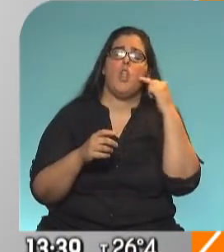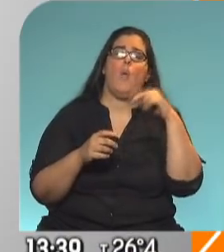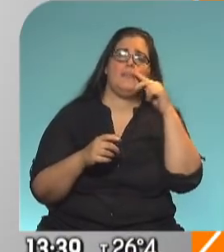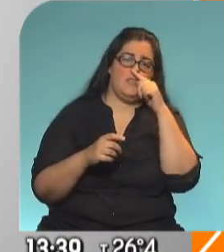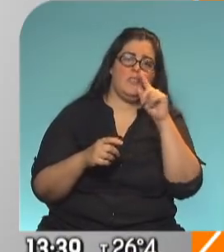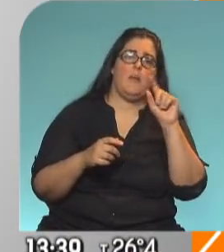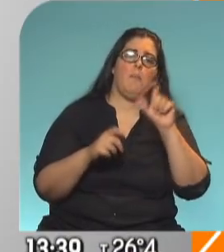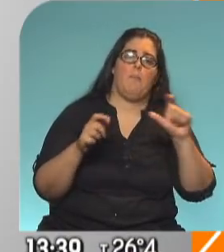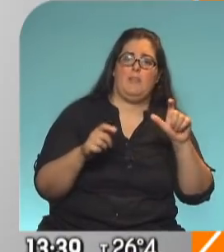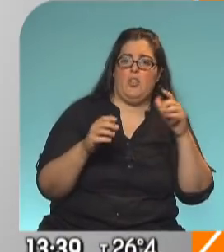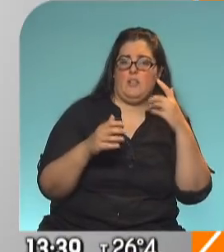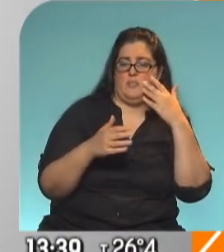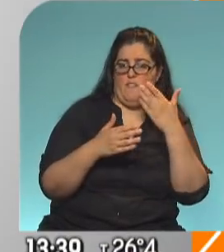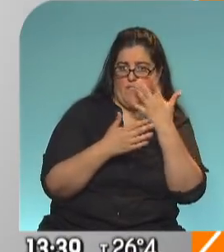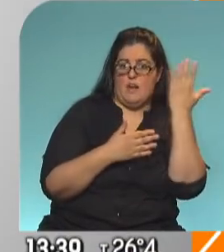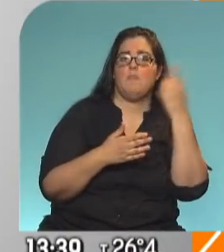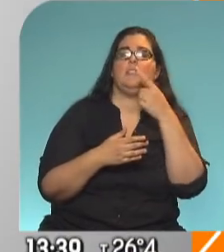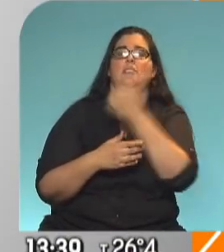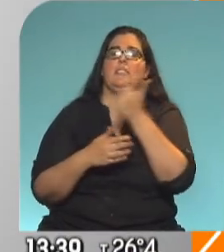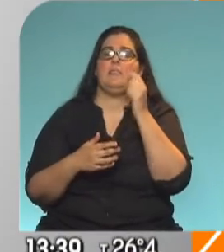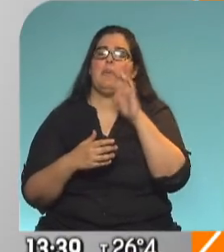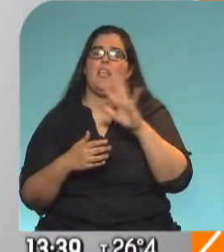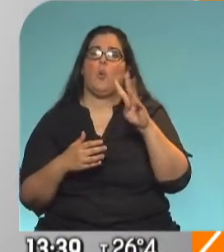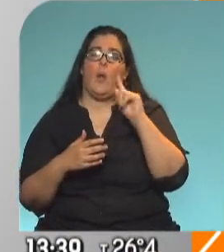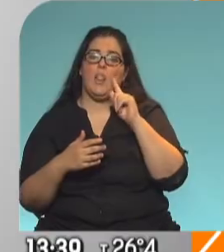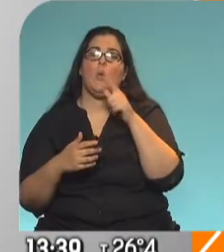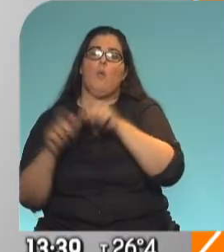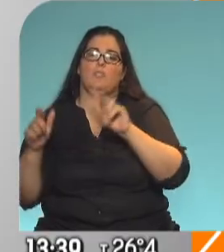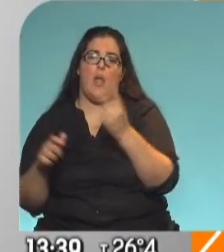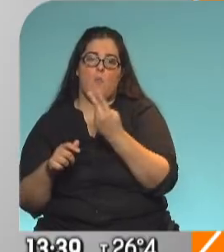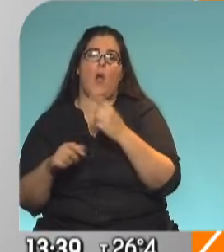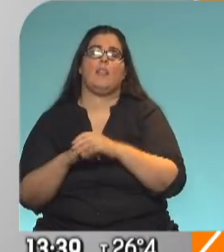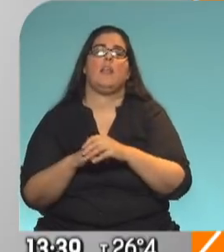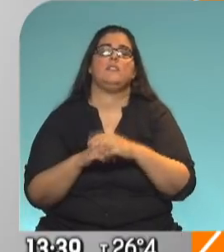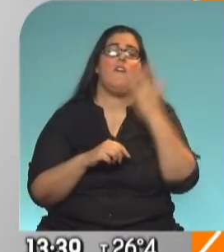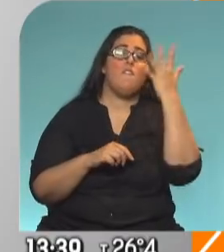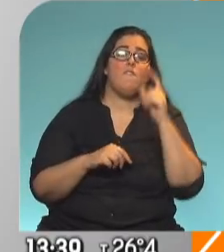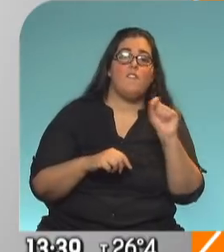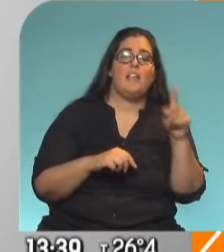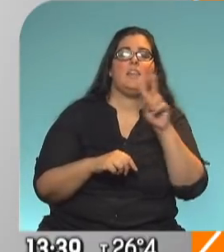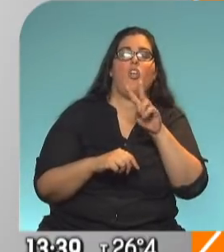66.541 muertos. Francia, 2.443.000, 60.229 los muertos.